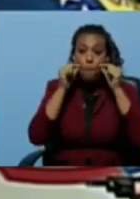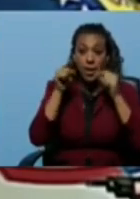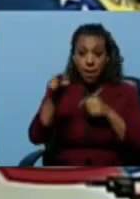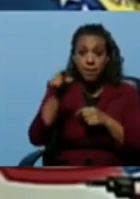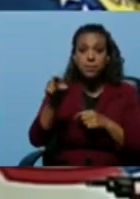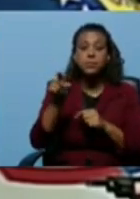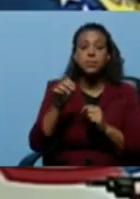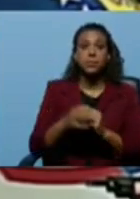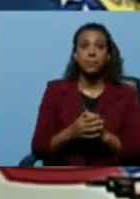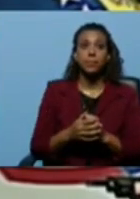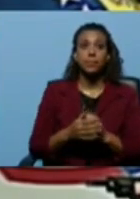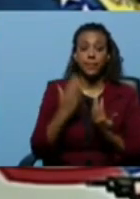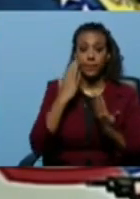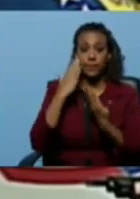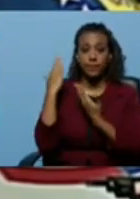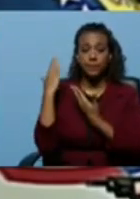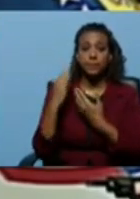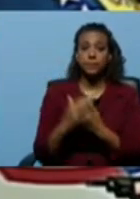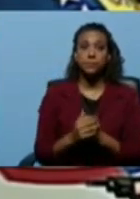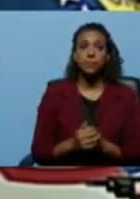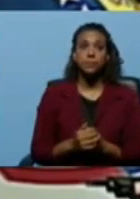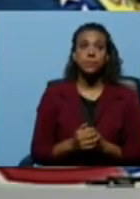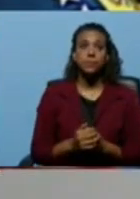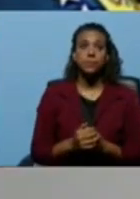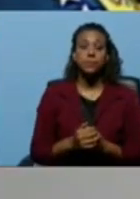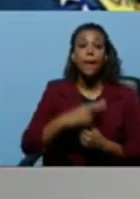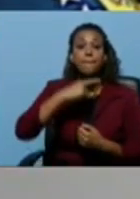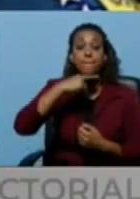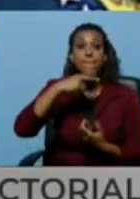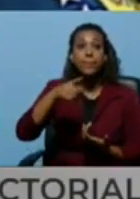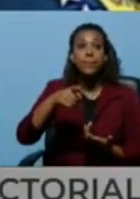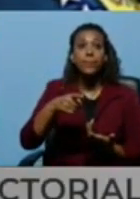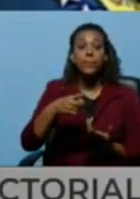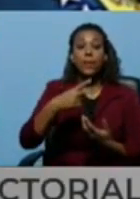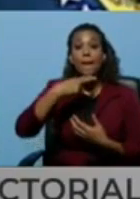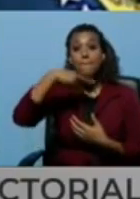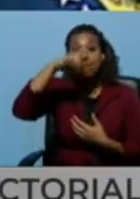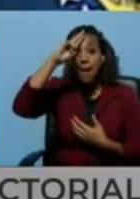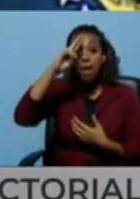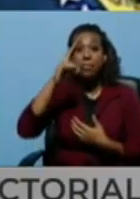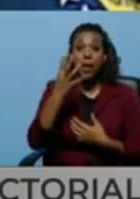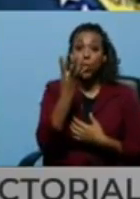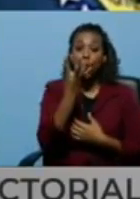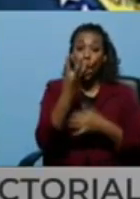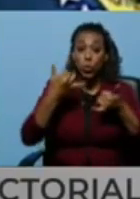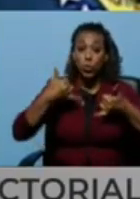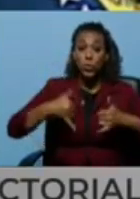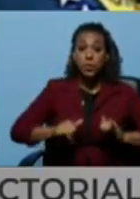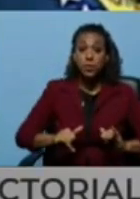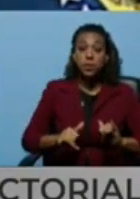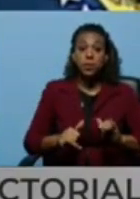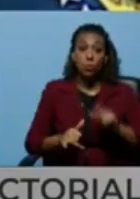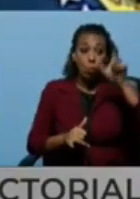Wilber Joseph Castañeda, padre de cuatro hijos,